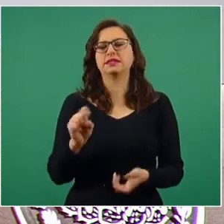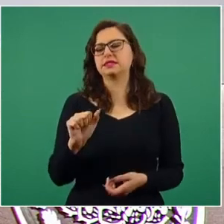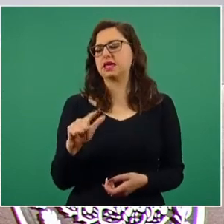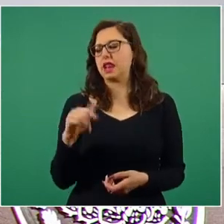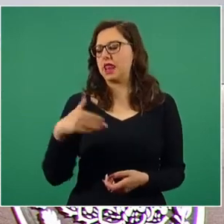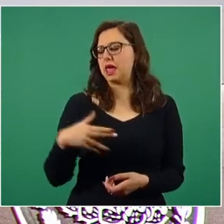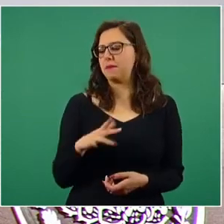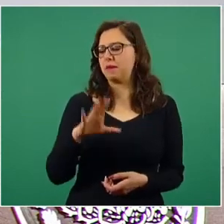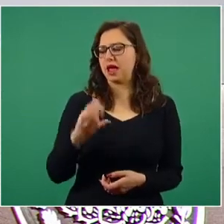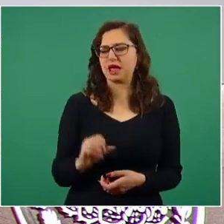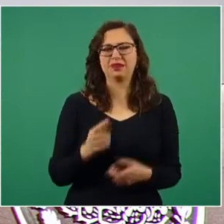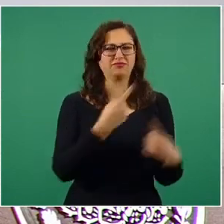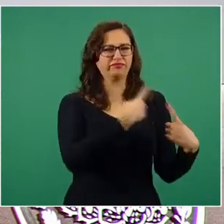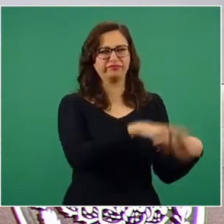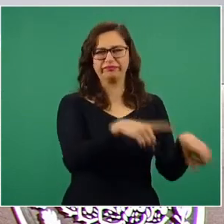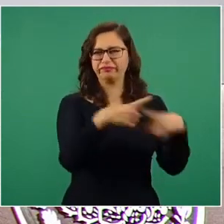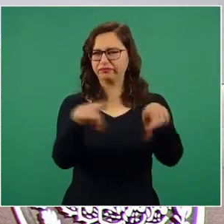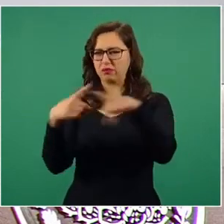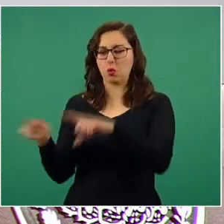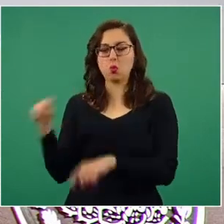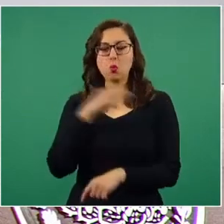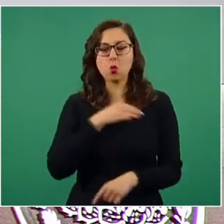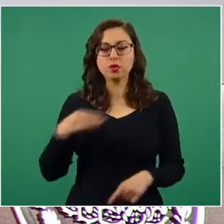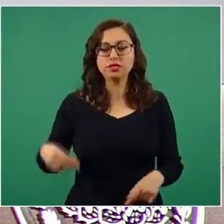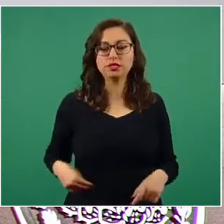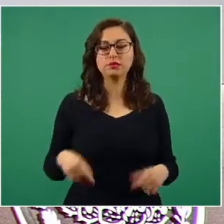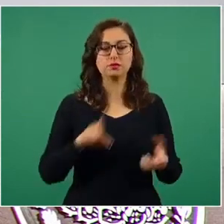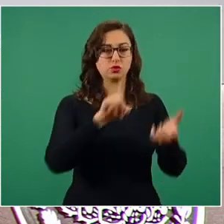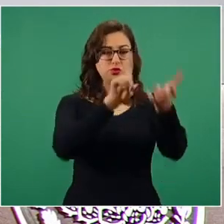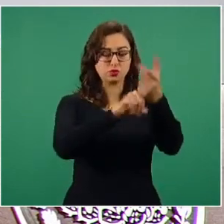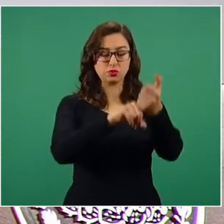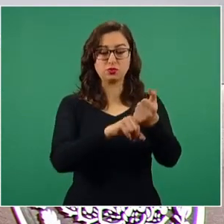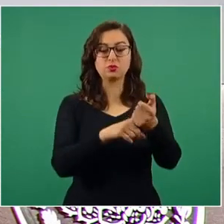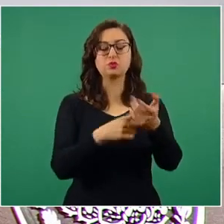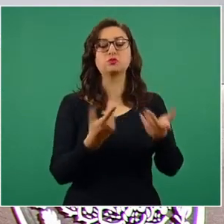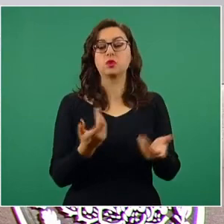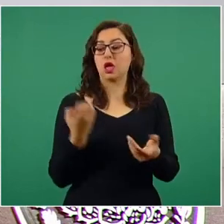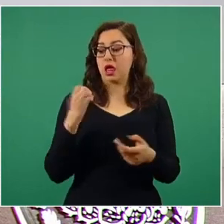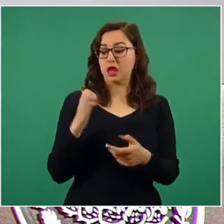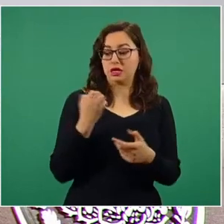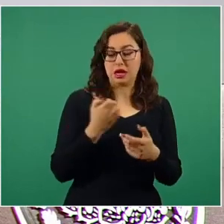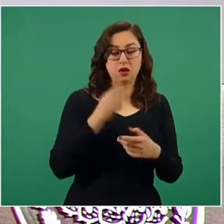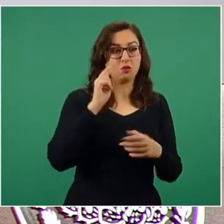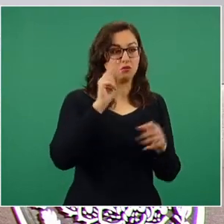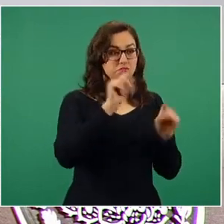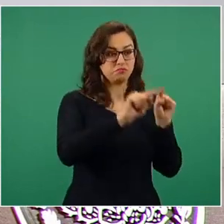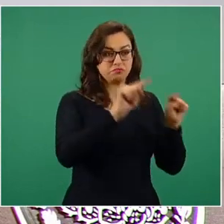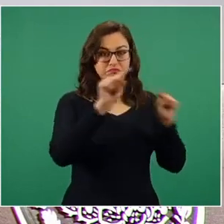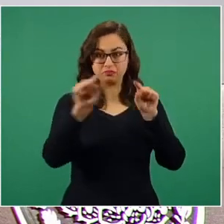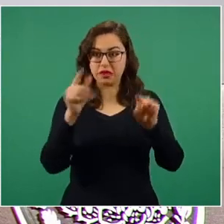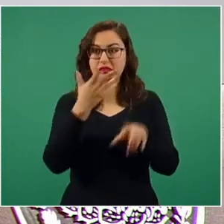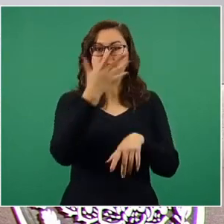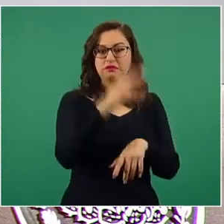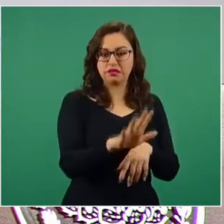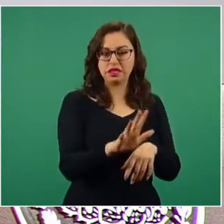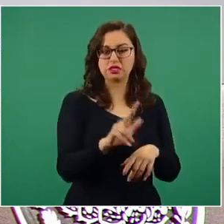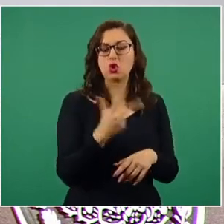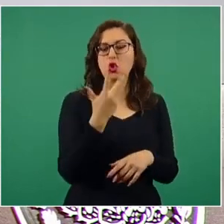de estos 15 municipios se reportó en el mes de enero una disminución de 8%